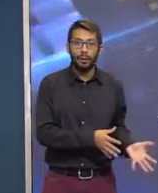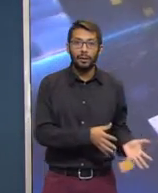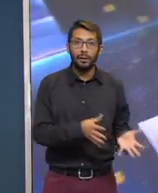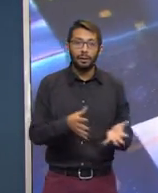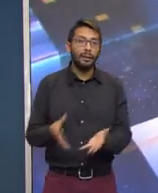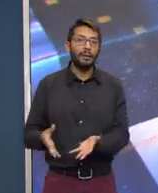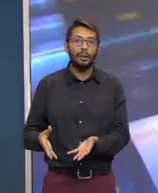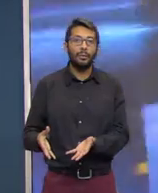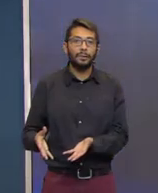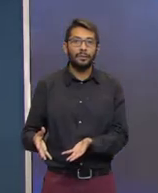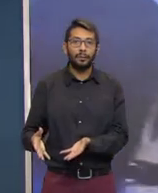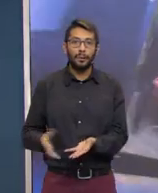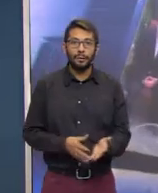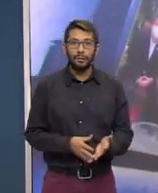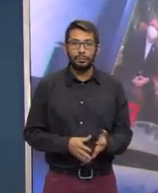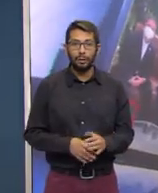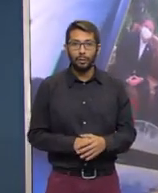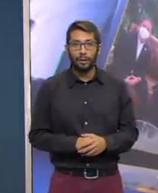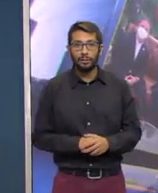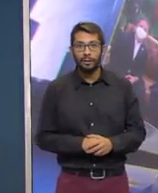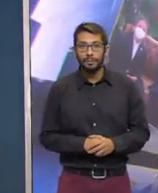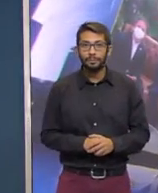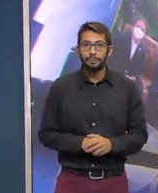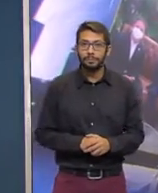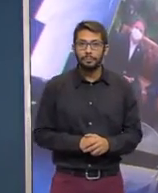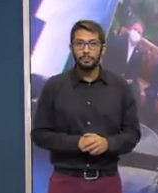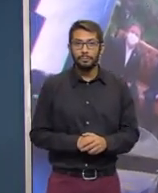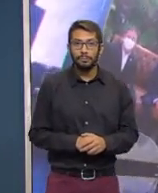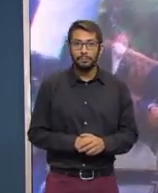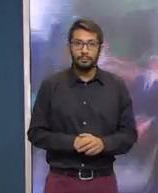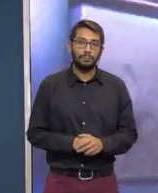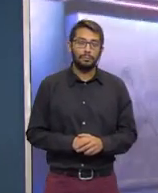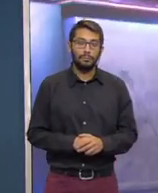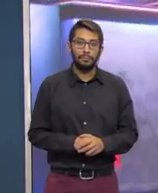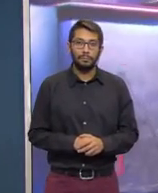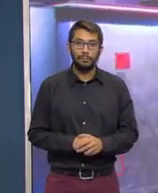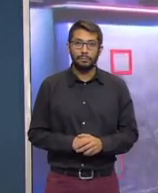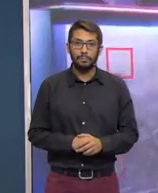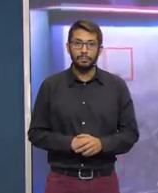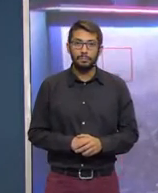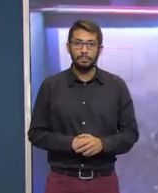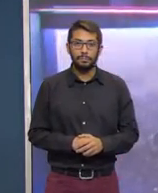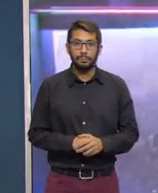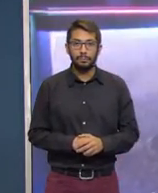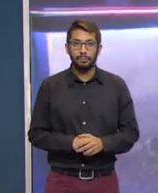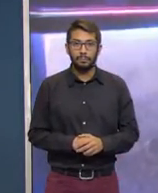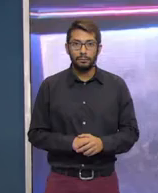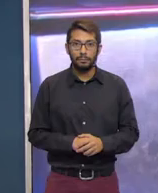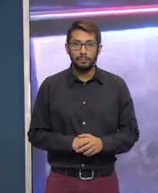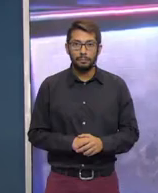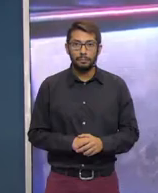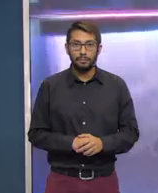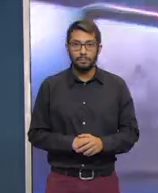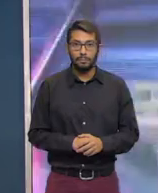aprueban, ¿qué puede pasar con la opinión de los autoconvocados? Bueno, nosotros como autoconvocados vamos a analizar la propuesta